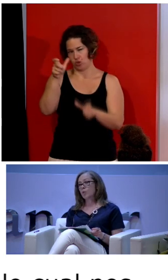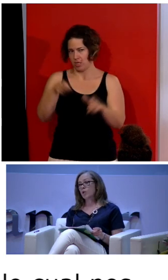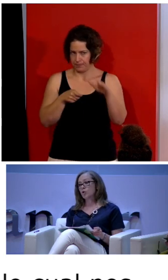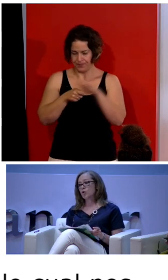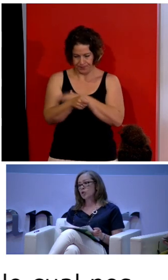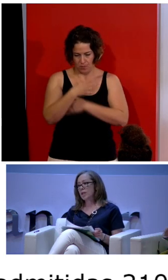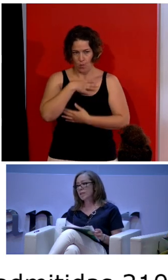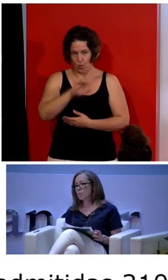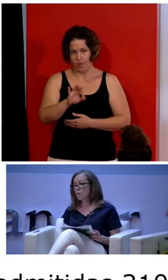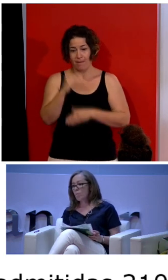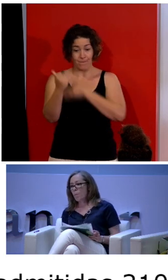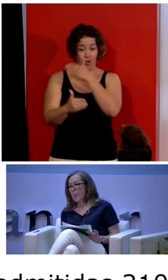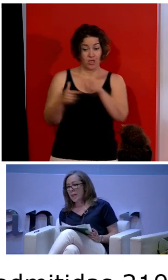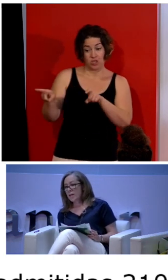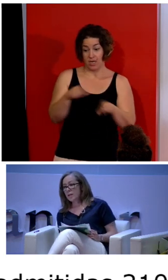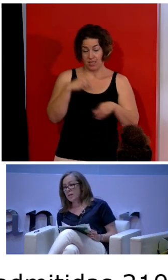al proceso selectivo,